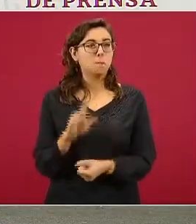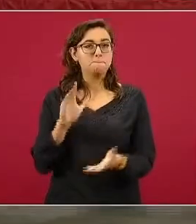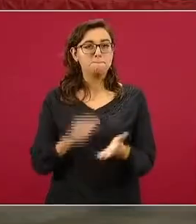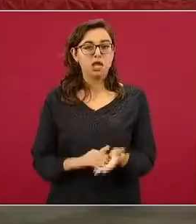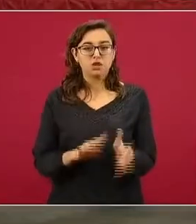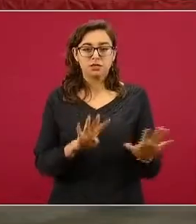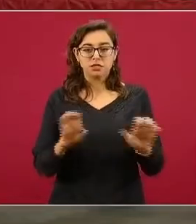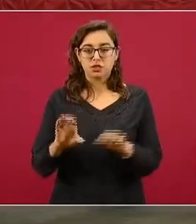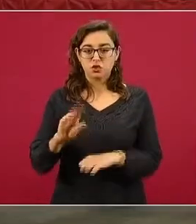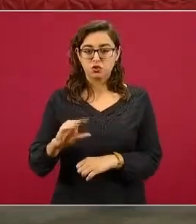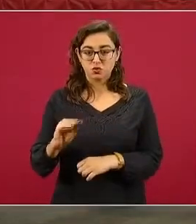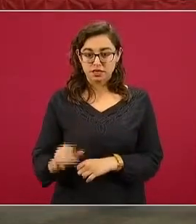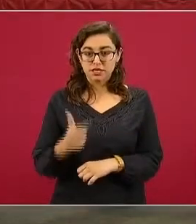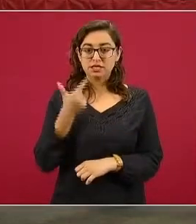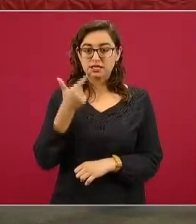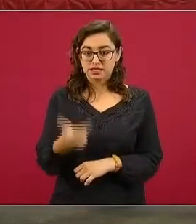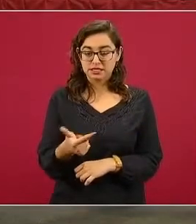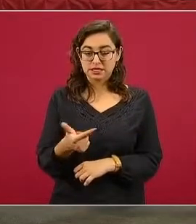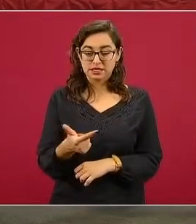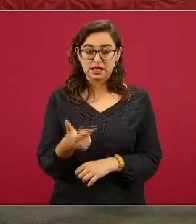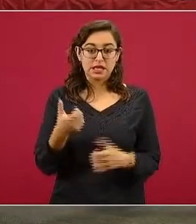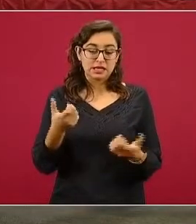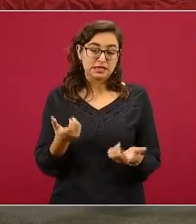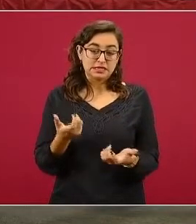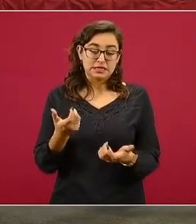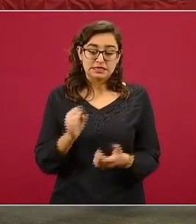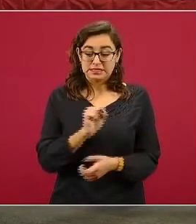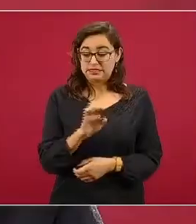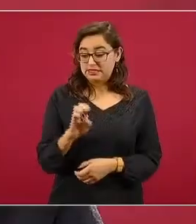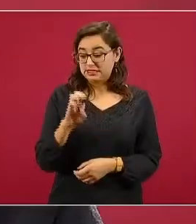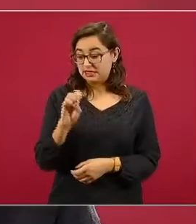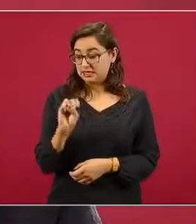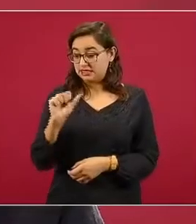1997 se descentralizó la Secretaría de Salud.